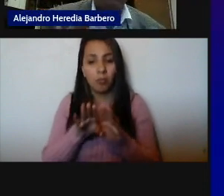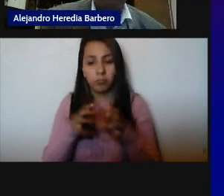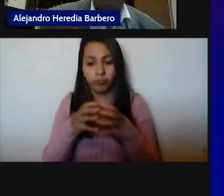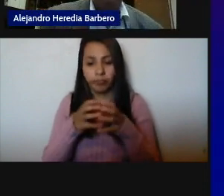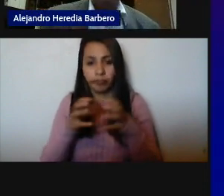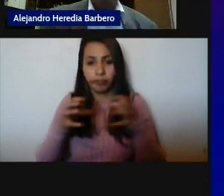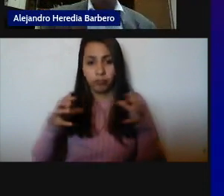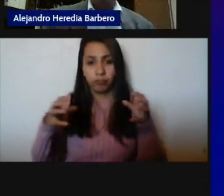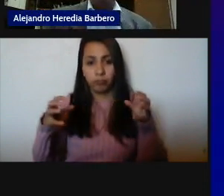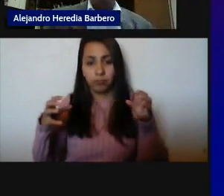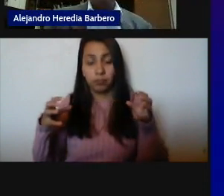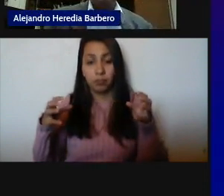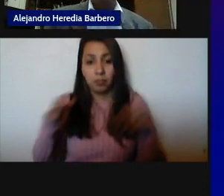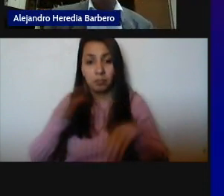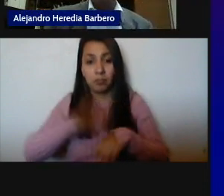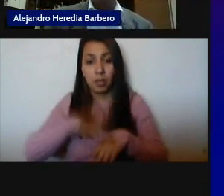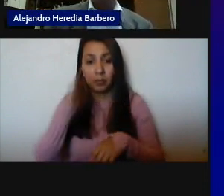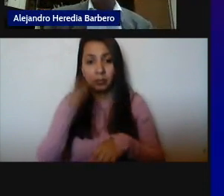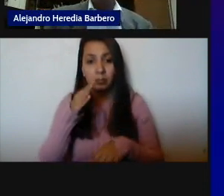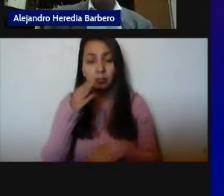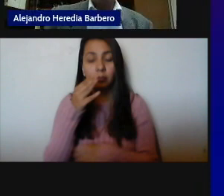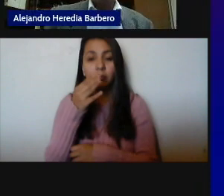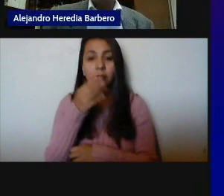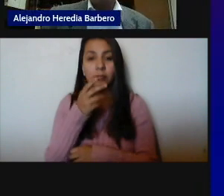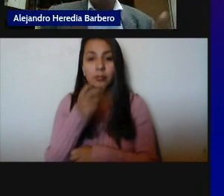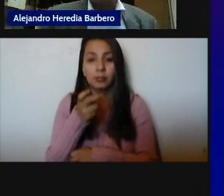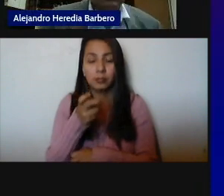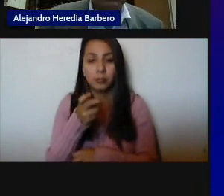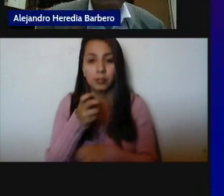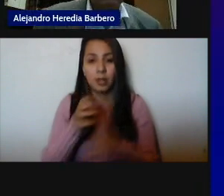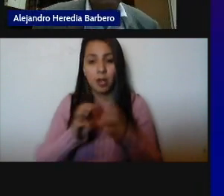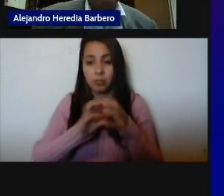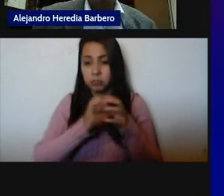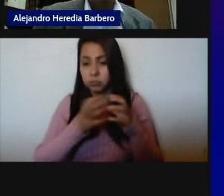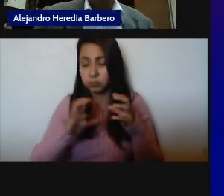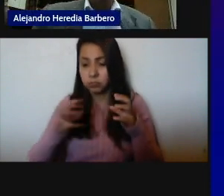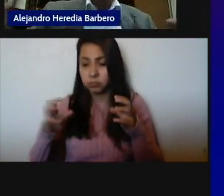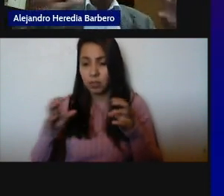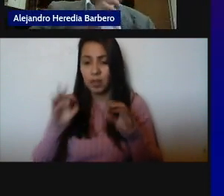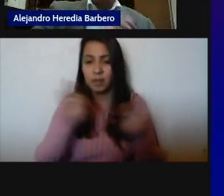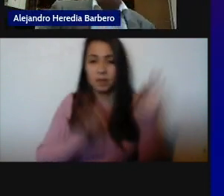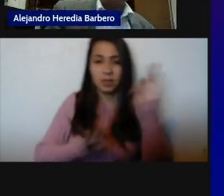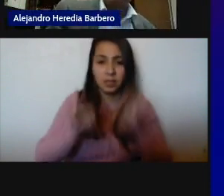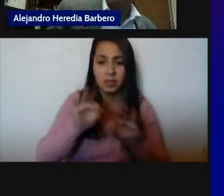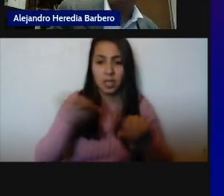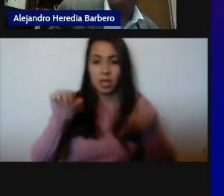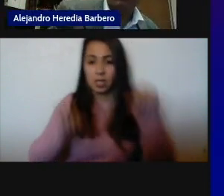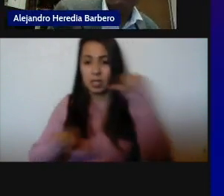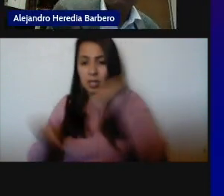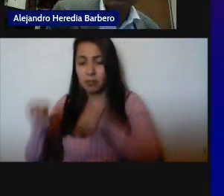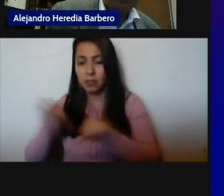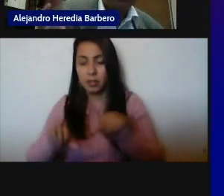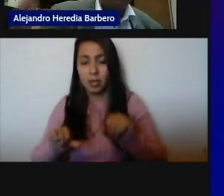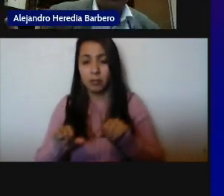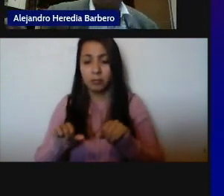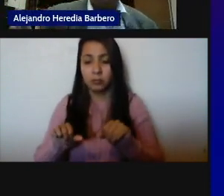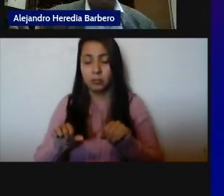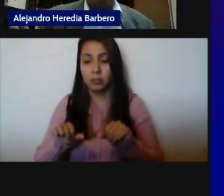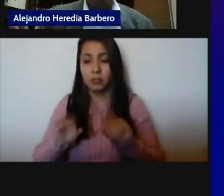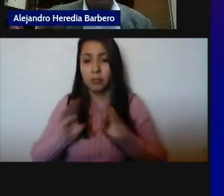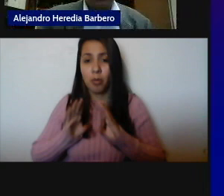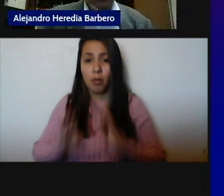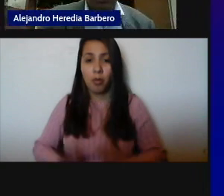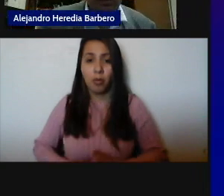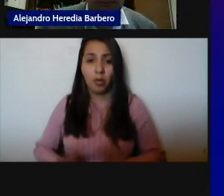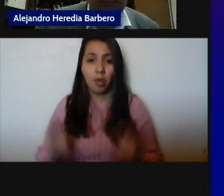esta forma de aumento de la complejidad. Uno de estos es, pues, la síntesis por medio de procesos fisicoquímicos lejanos a la